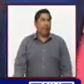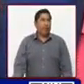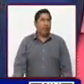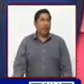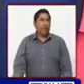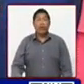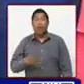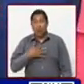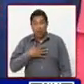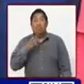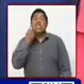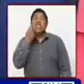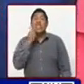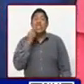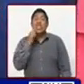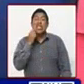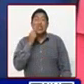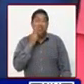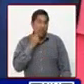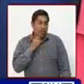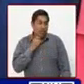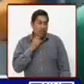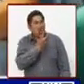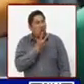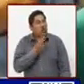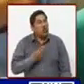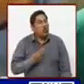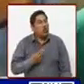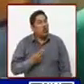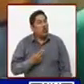Y le había dicho a mi tía, nos vamos a morir los dos.